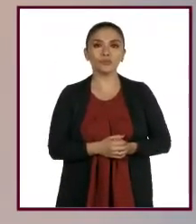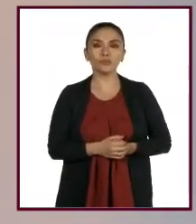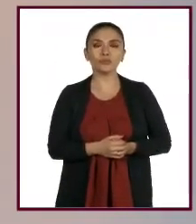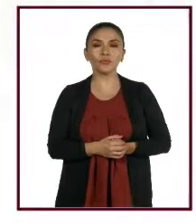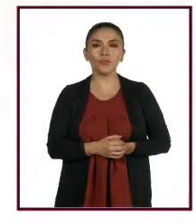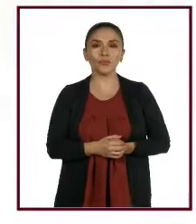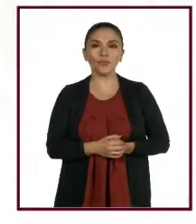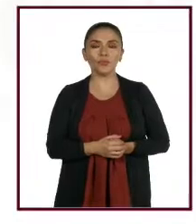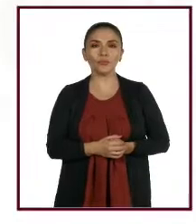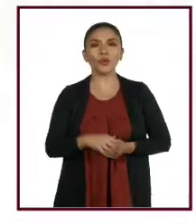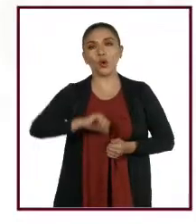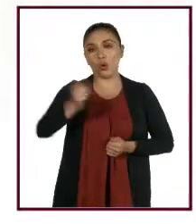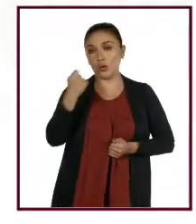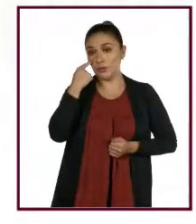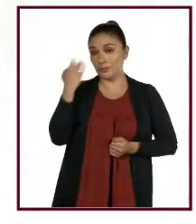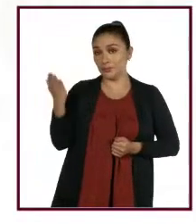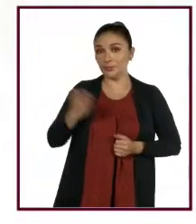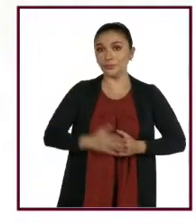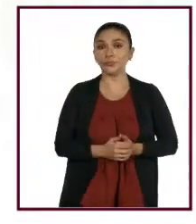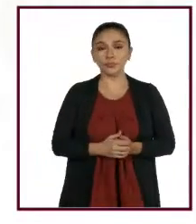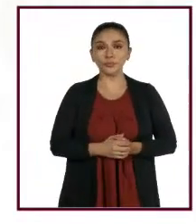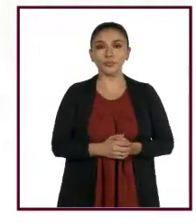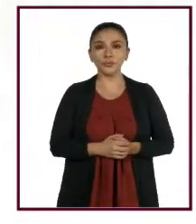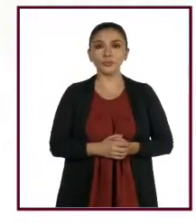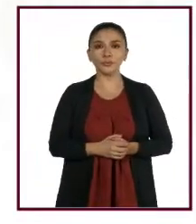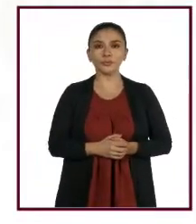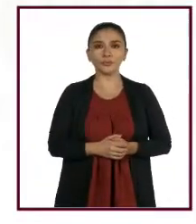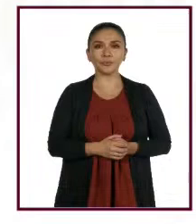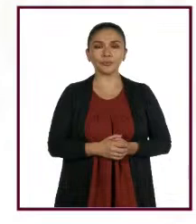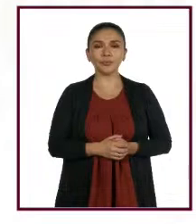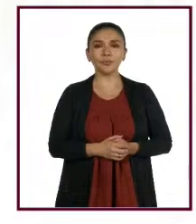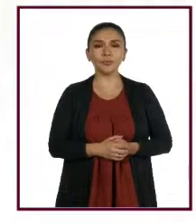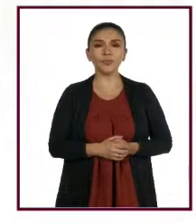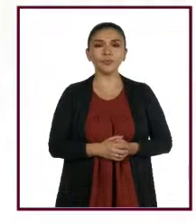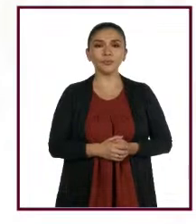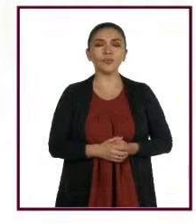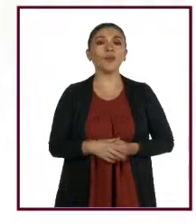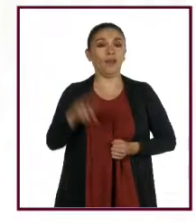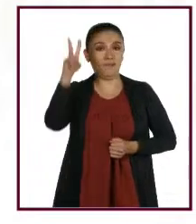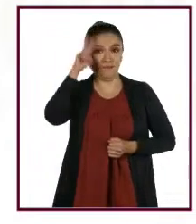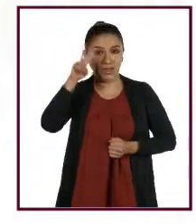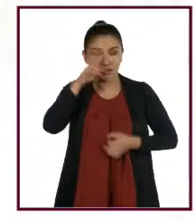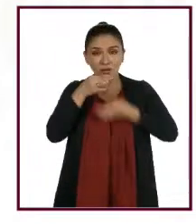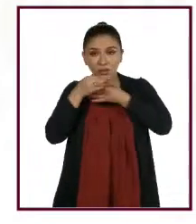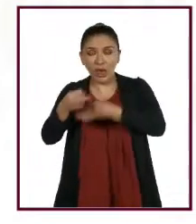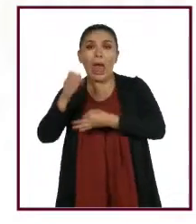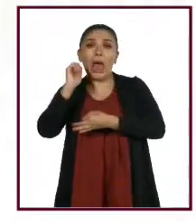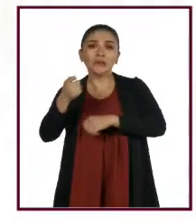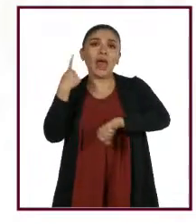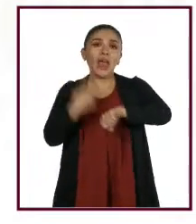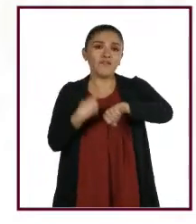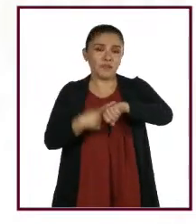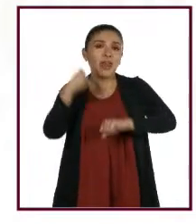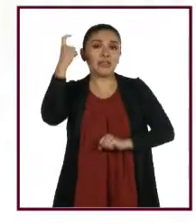Tenemos una diapositiva más todavía que tiene que ver con la adicción como una enfermedad del cerebro. Me